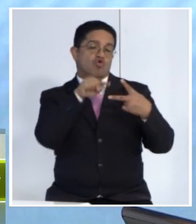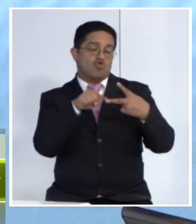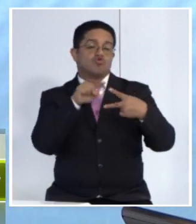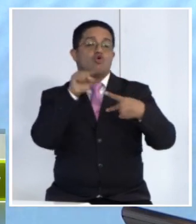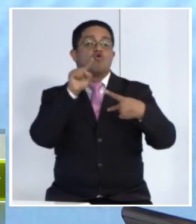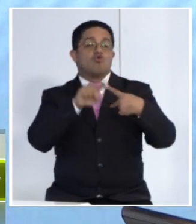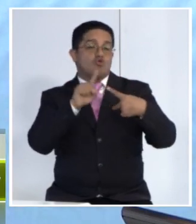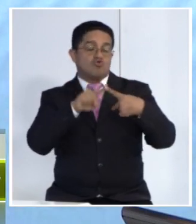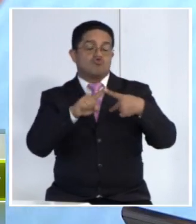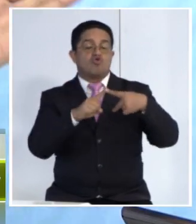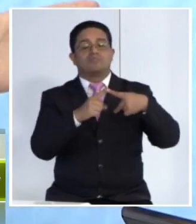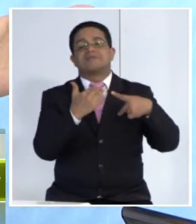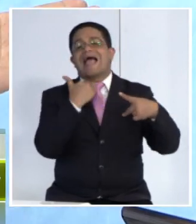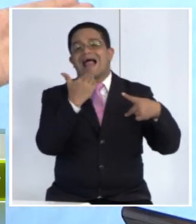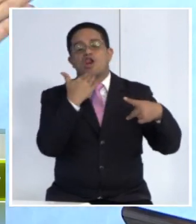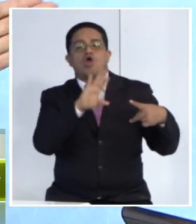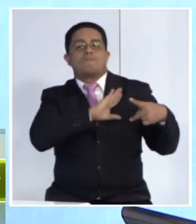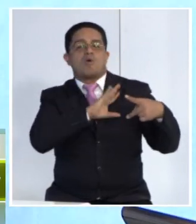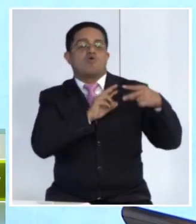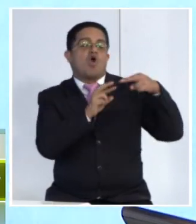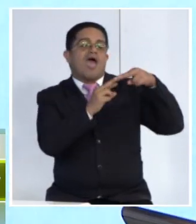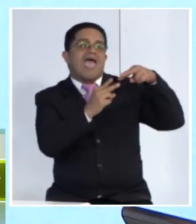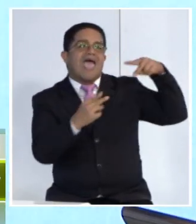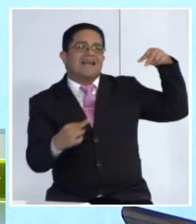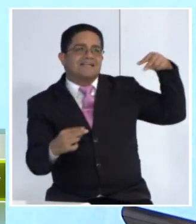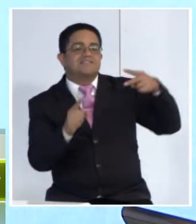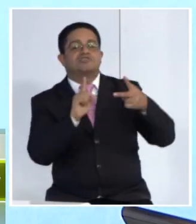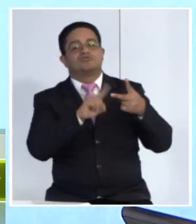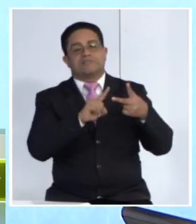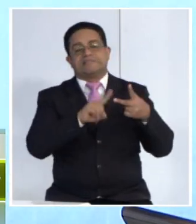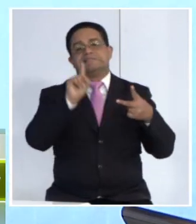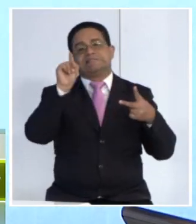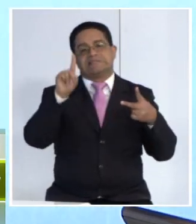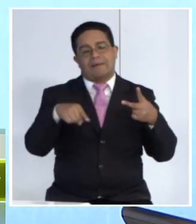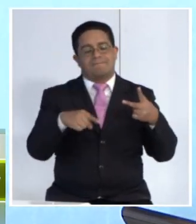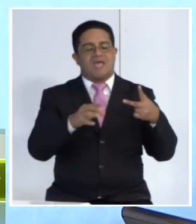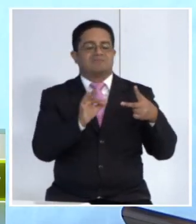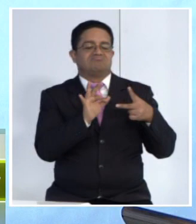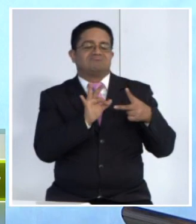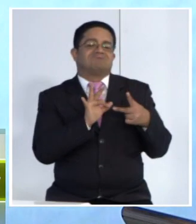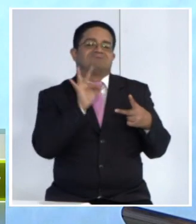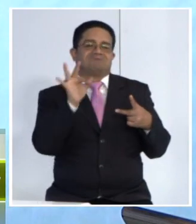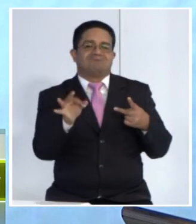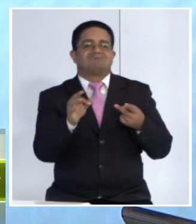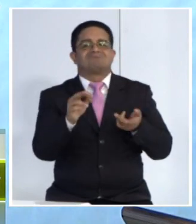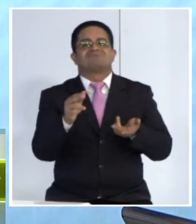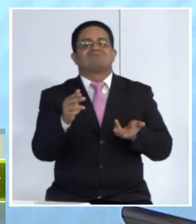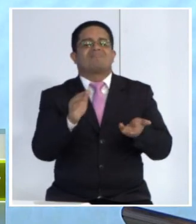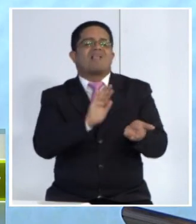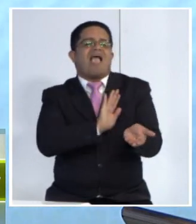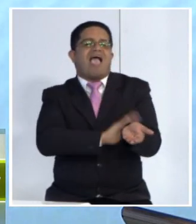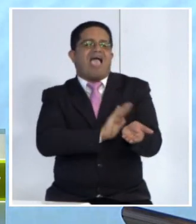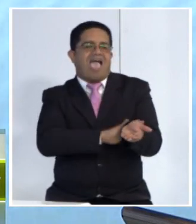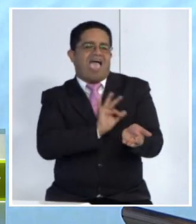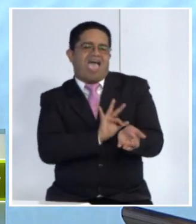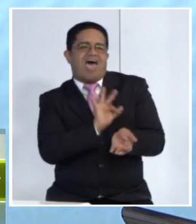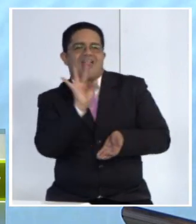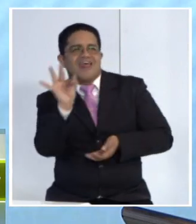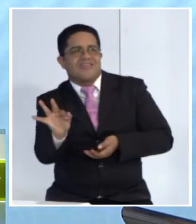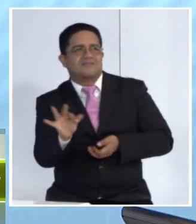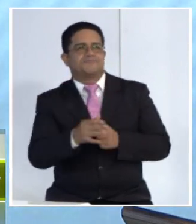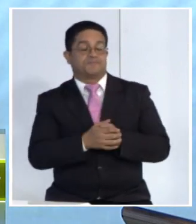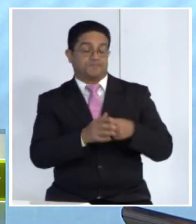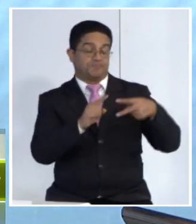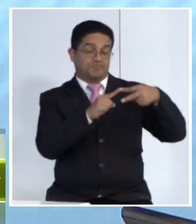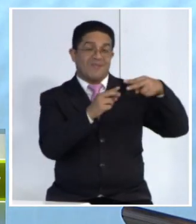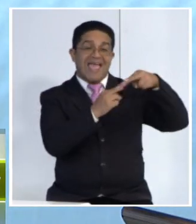factor de tipo genético y un factor de tipo ambiental. El factor genético, dentro de las estadísticas, se